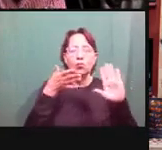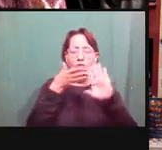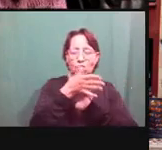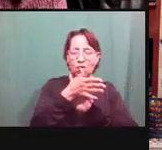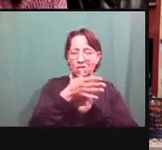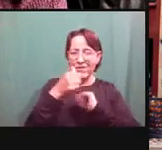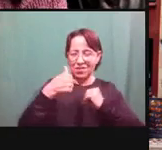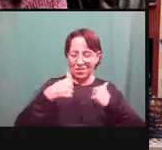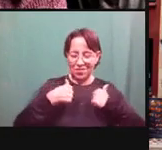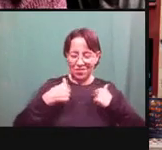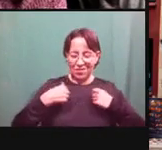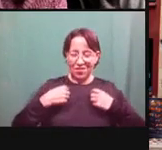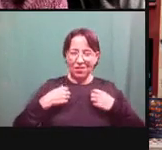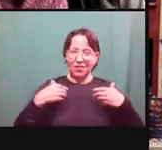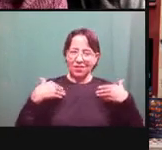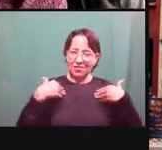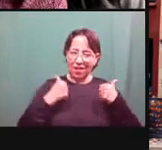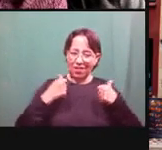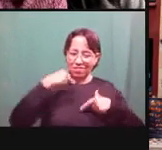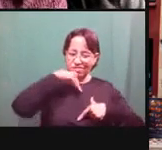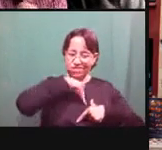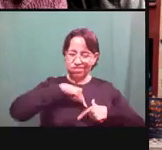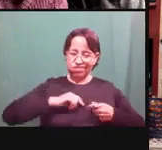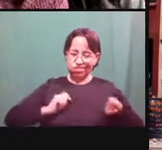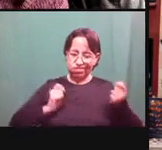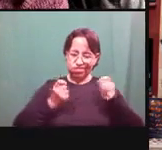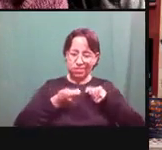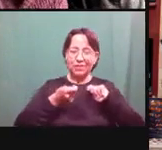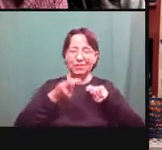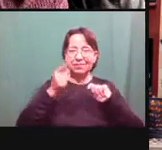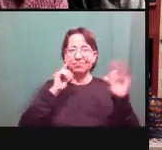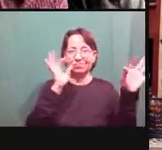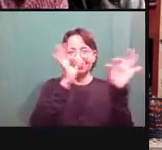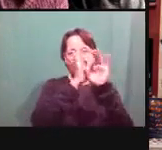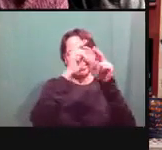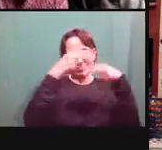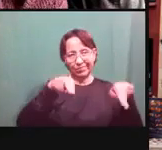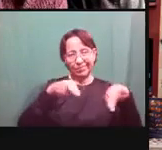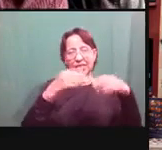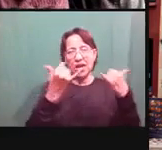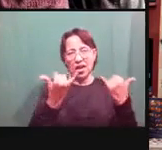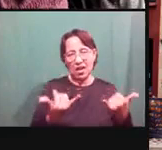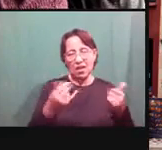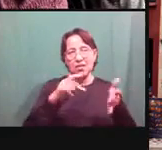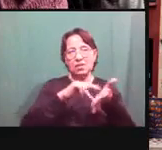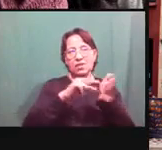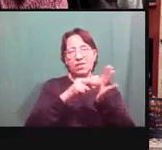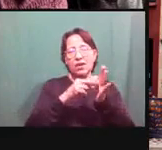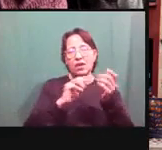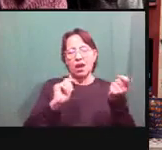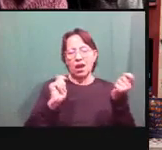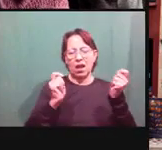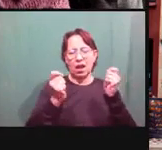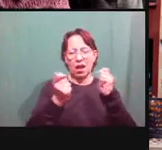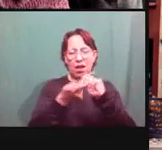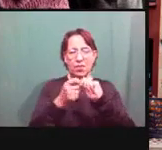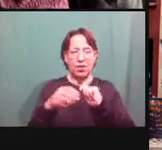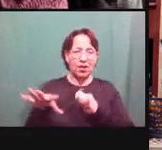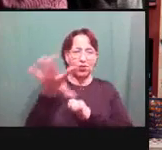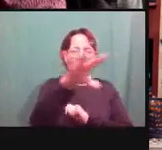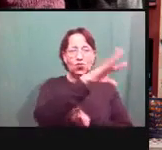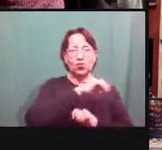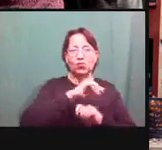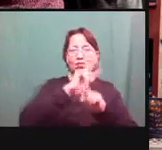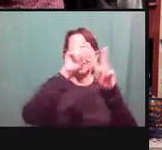transformándonos desde el enfoque de género, que es muy importante porque es la manera en cómo estamos cambiando el lenguaje para las culturas de paz. Entonces,